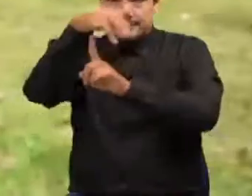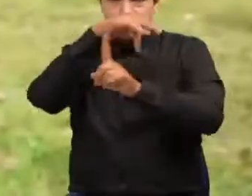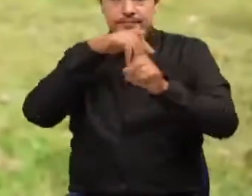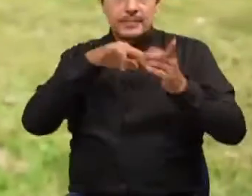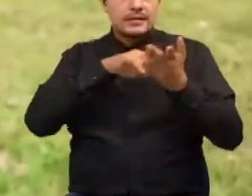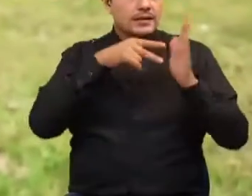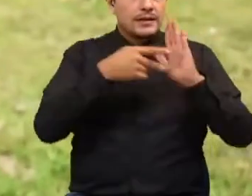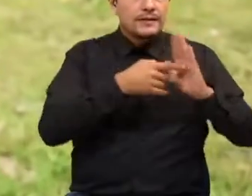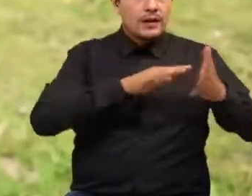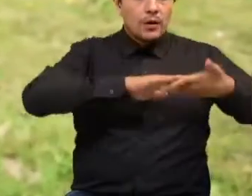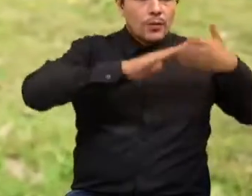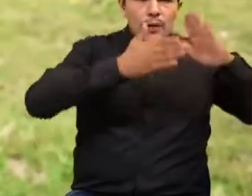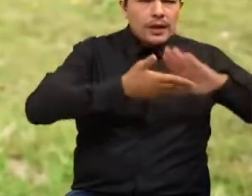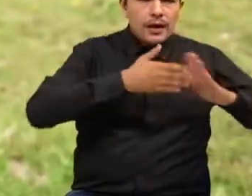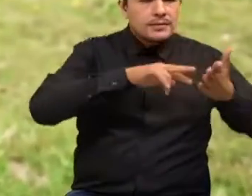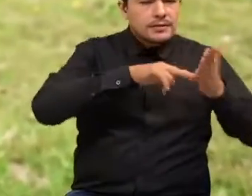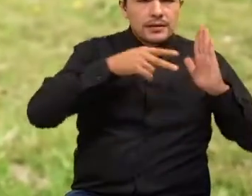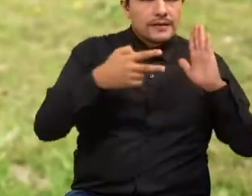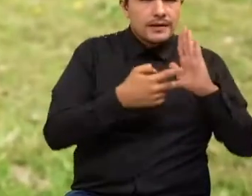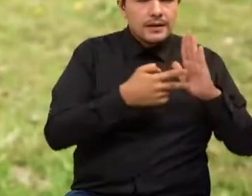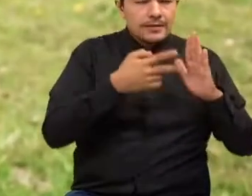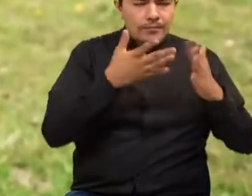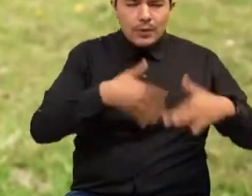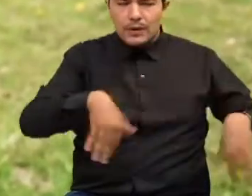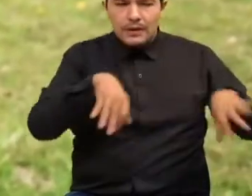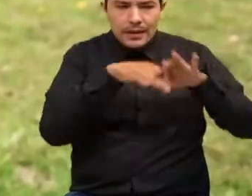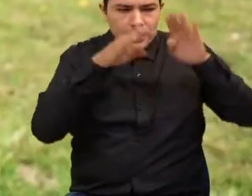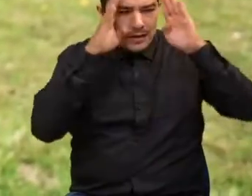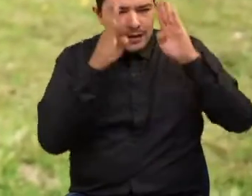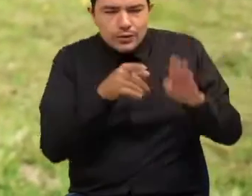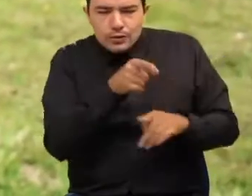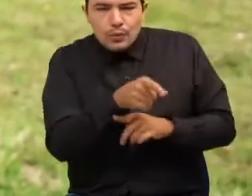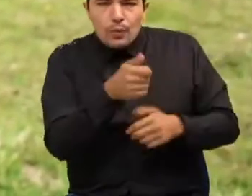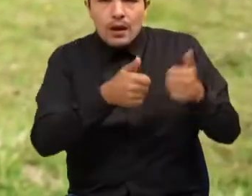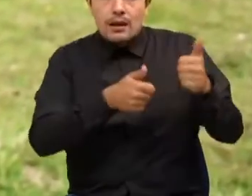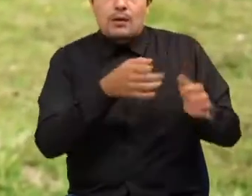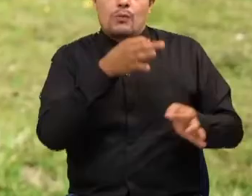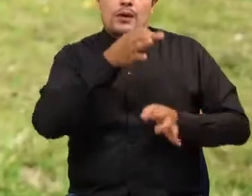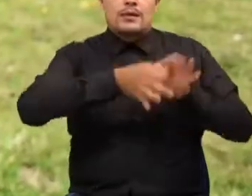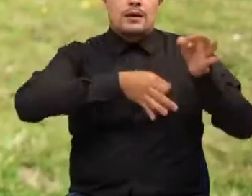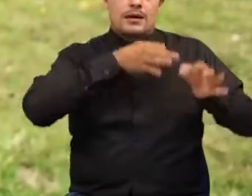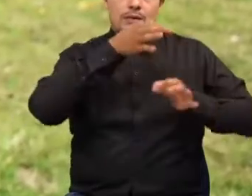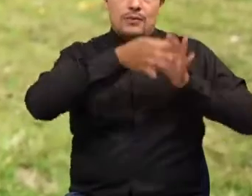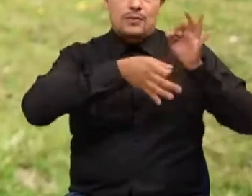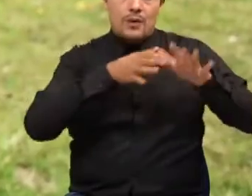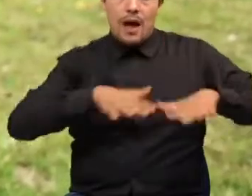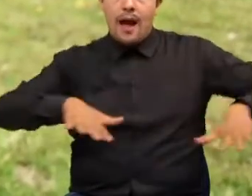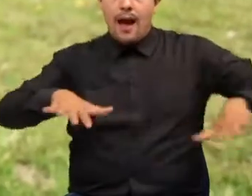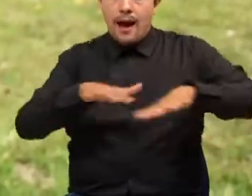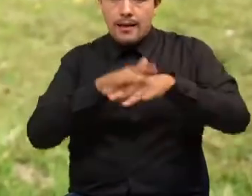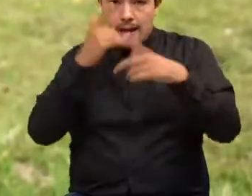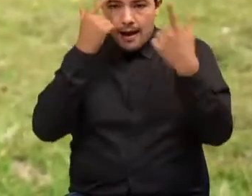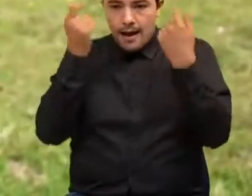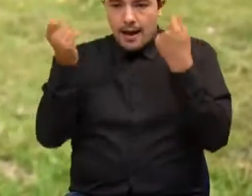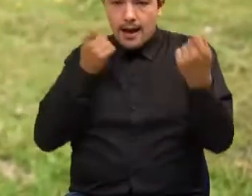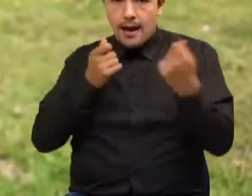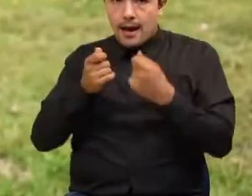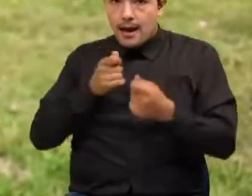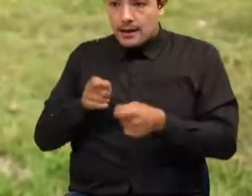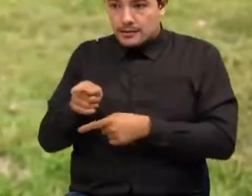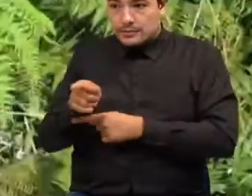todo lo que es el sistema de conservación de áreas de preservación estratégicas, como es el manejo del